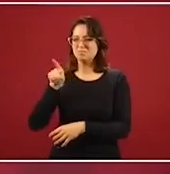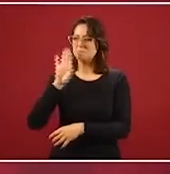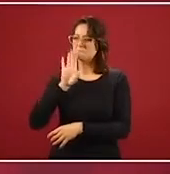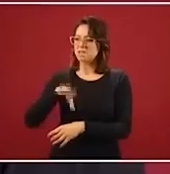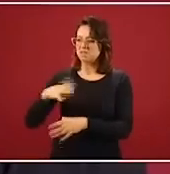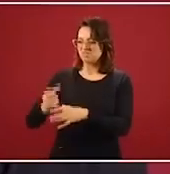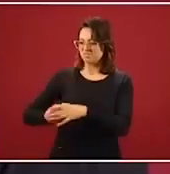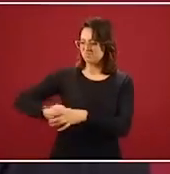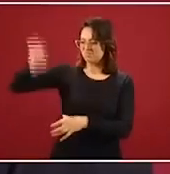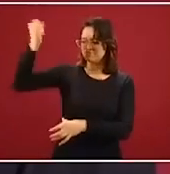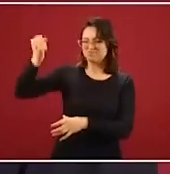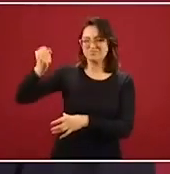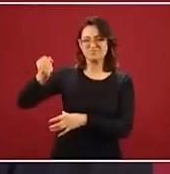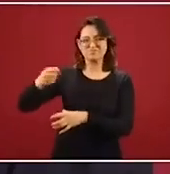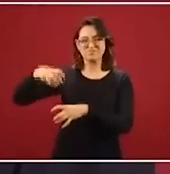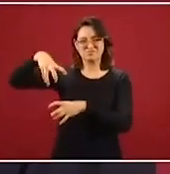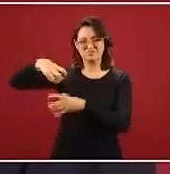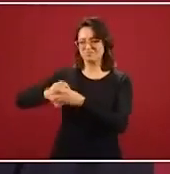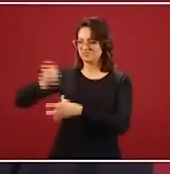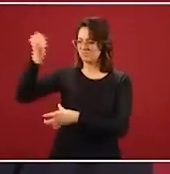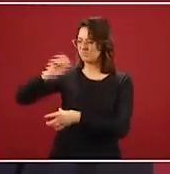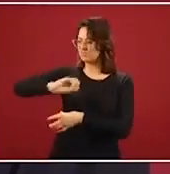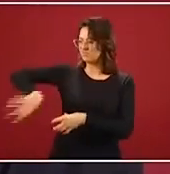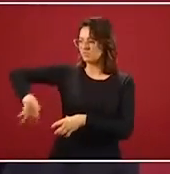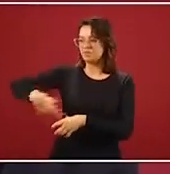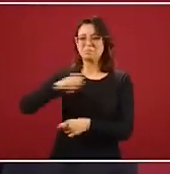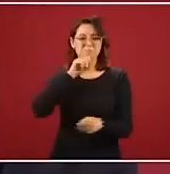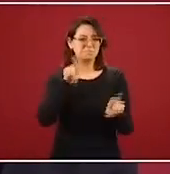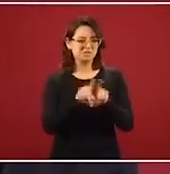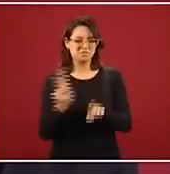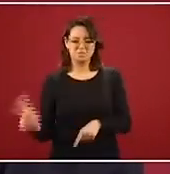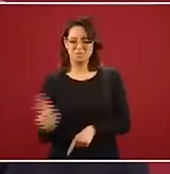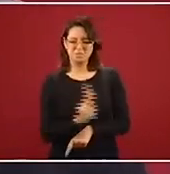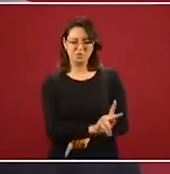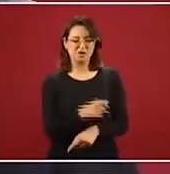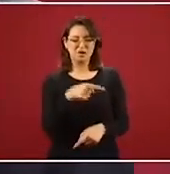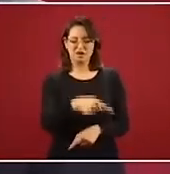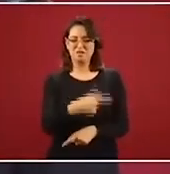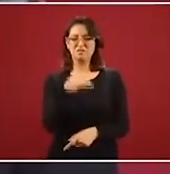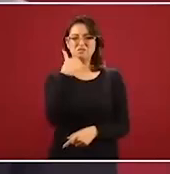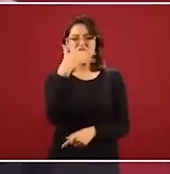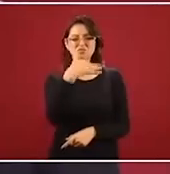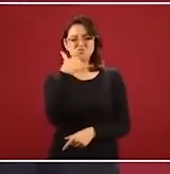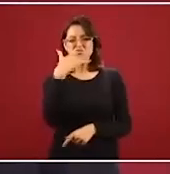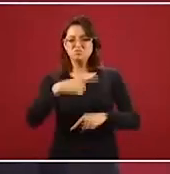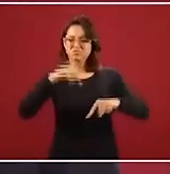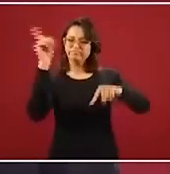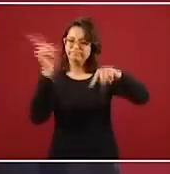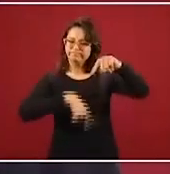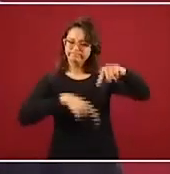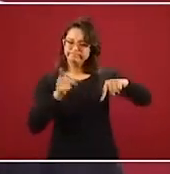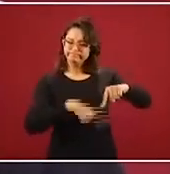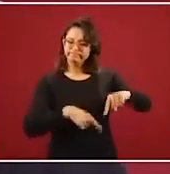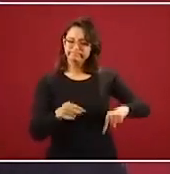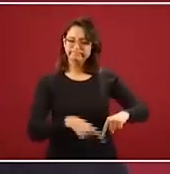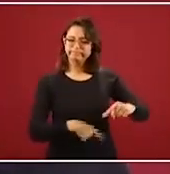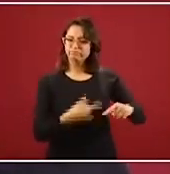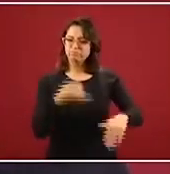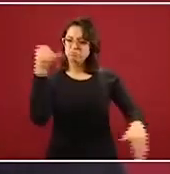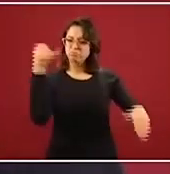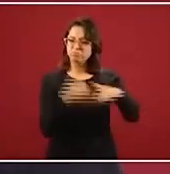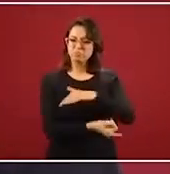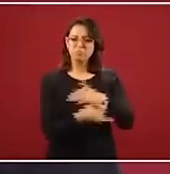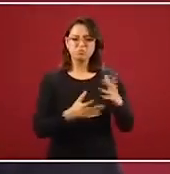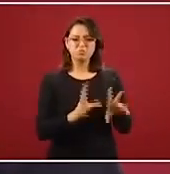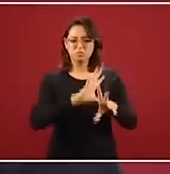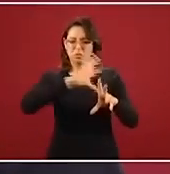al régimen corrupto, de injusticias, de privilegios y todo lo que lo envuelve